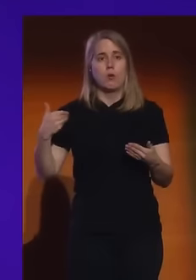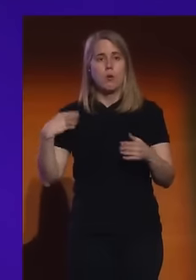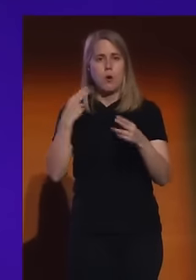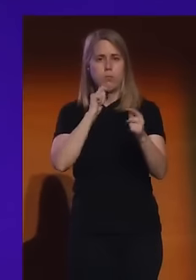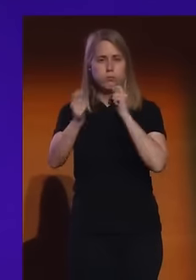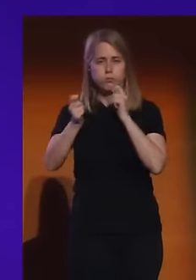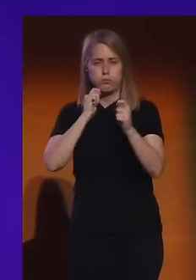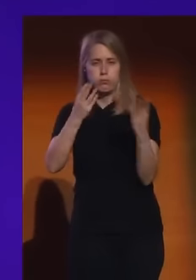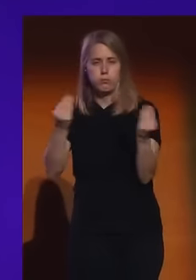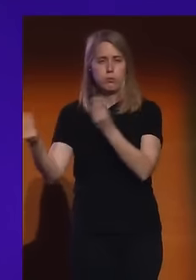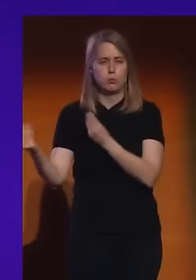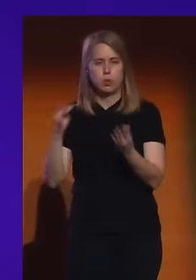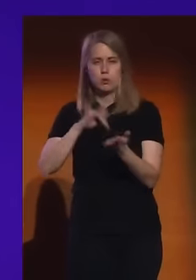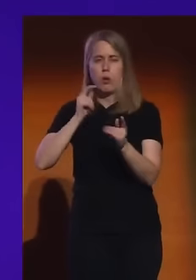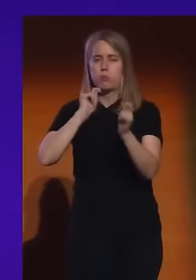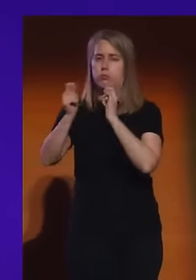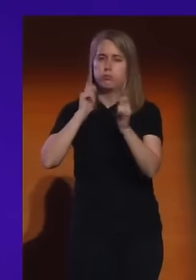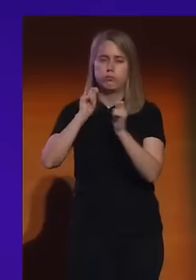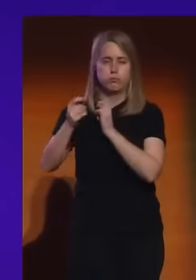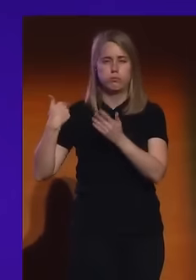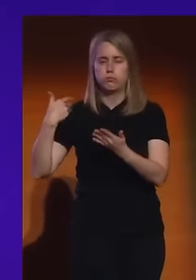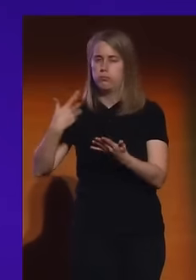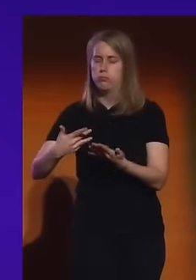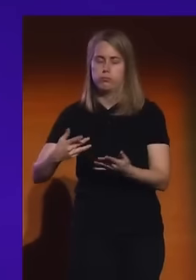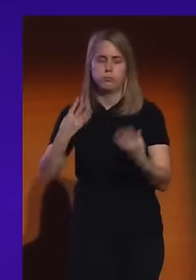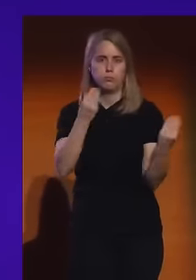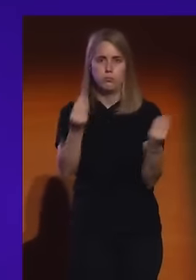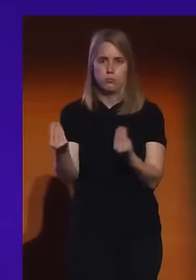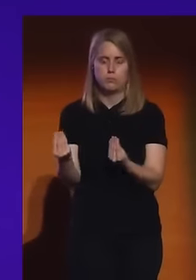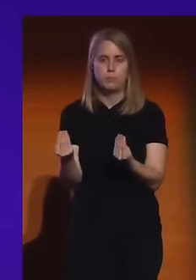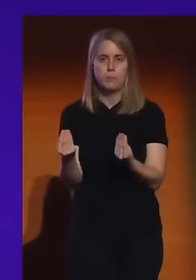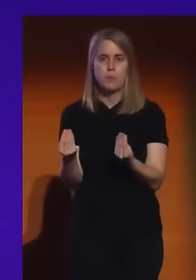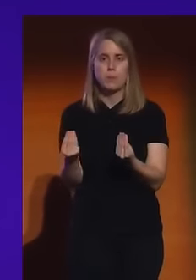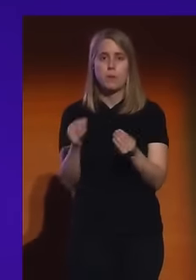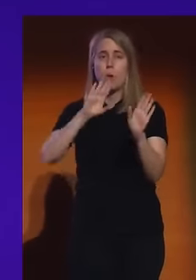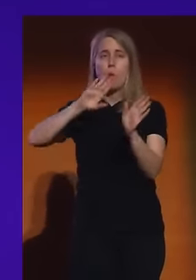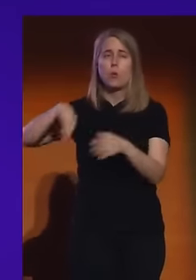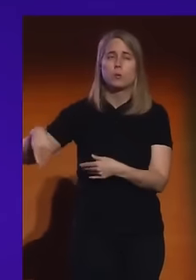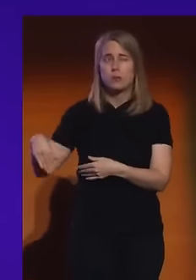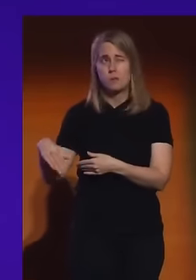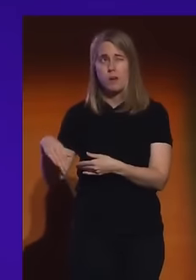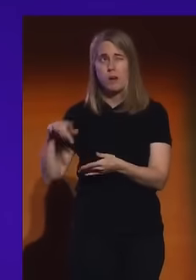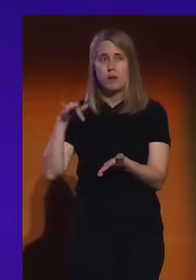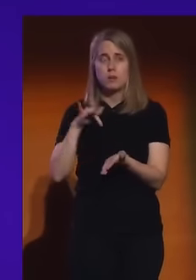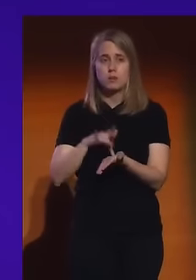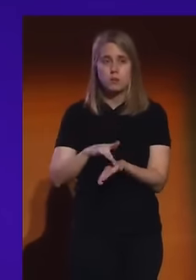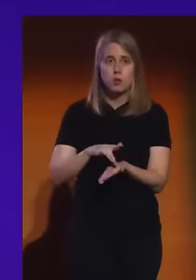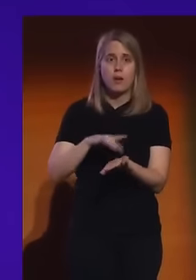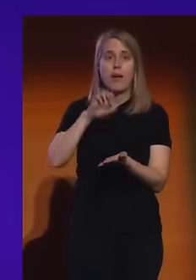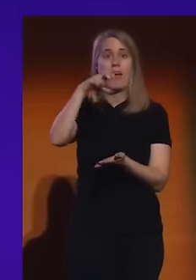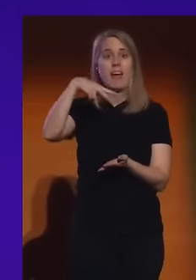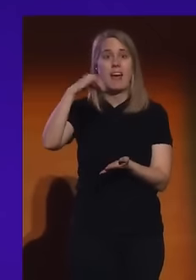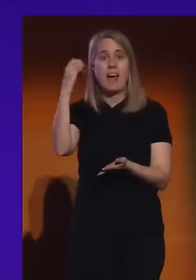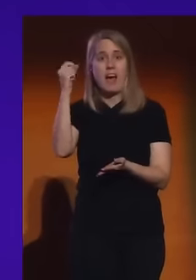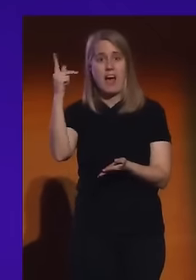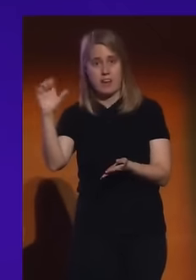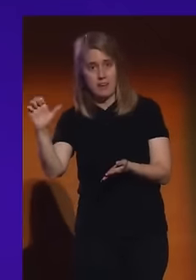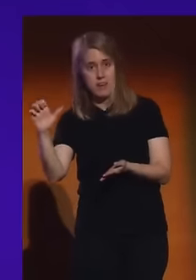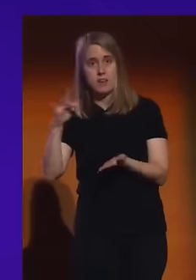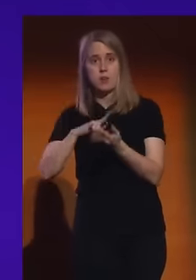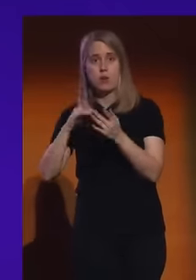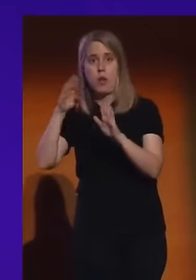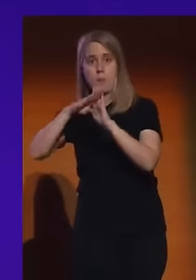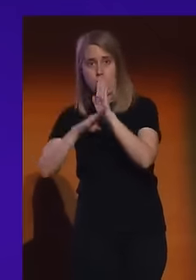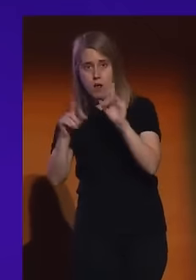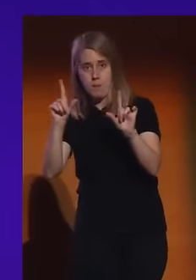propos vida muchas entrevistas la última la hice en el jacke Y di una